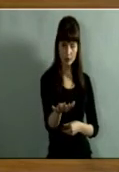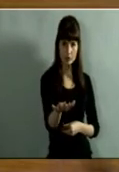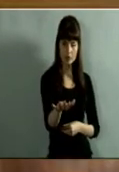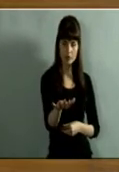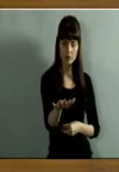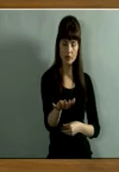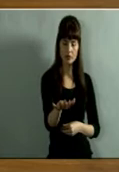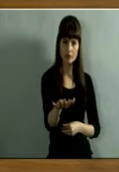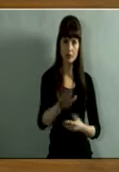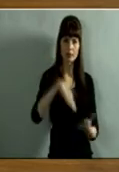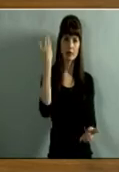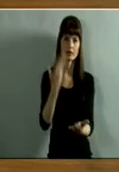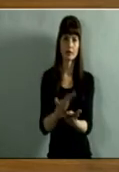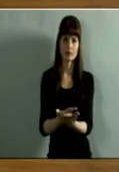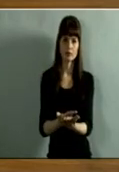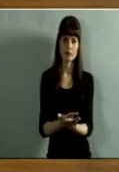que me desvanecí.